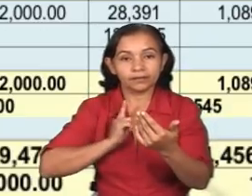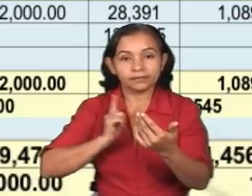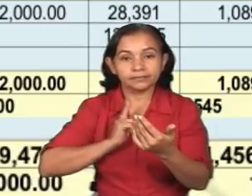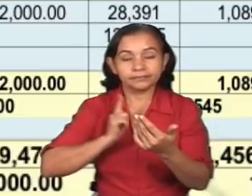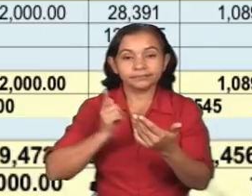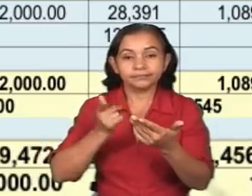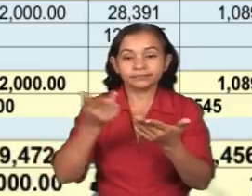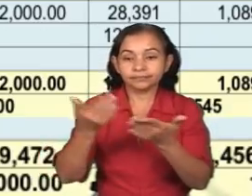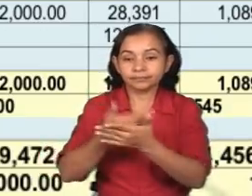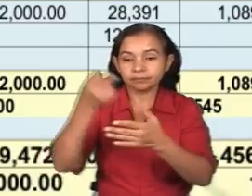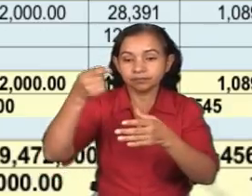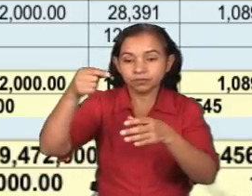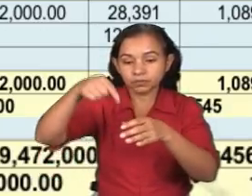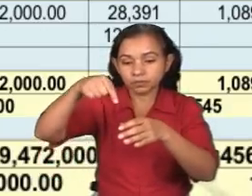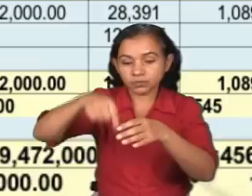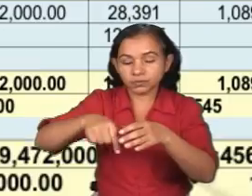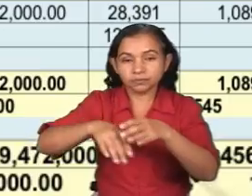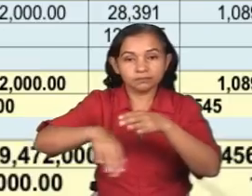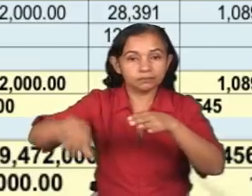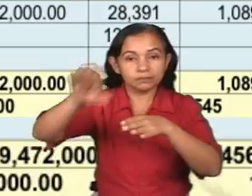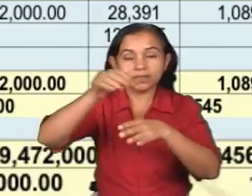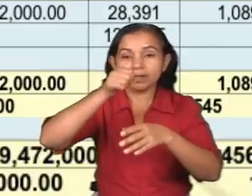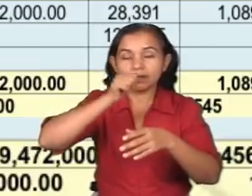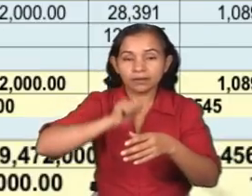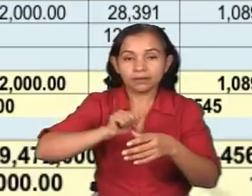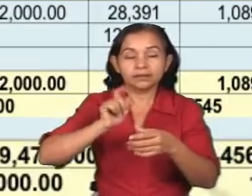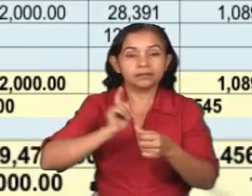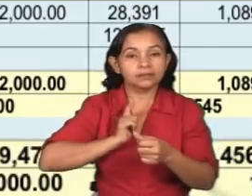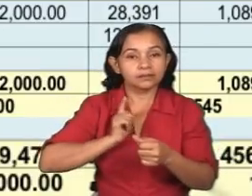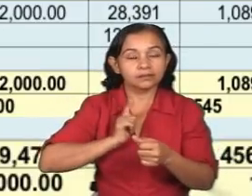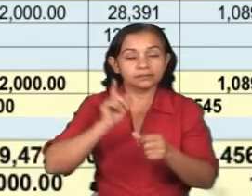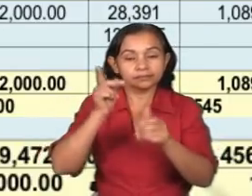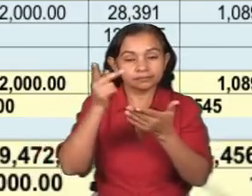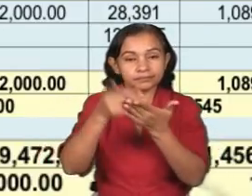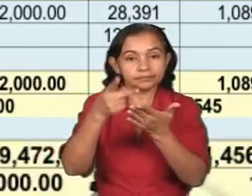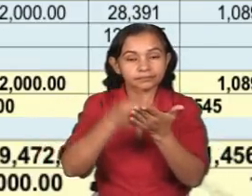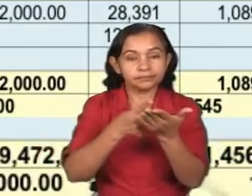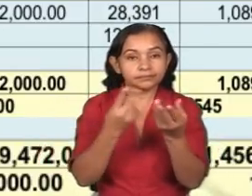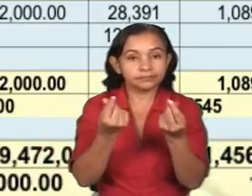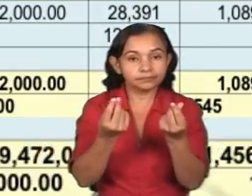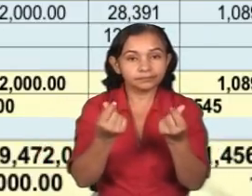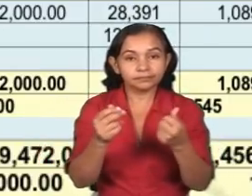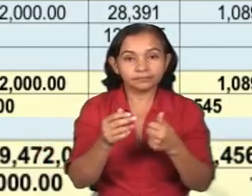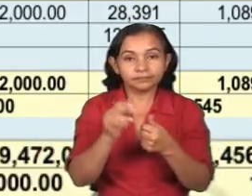de pozos y de ampliación de redes. Estamos hablando, como te digo, de un presupuesto